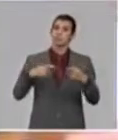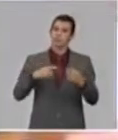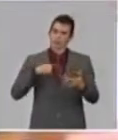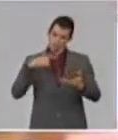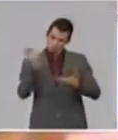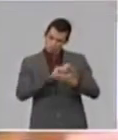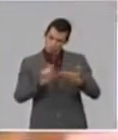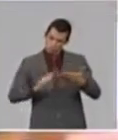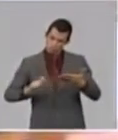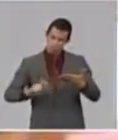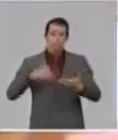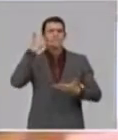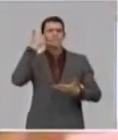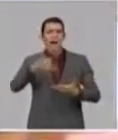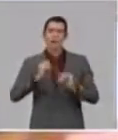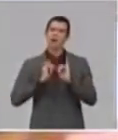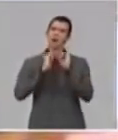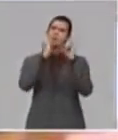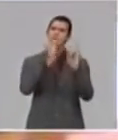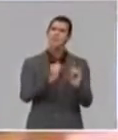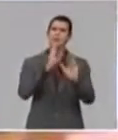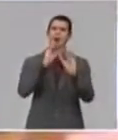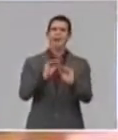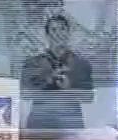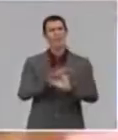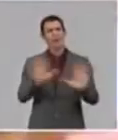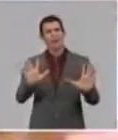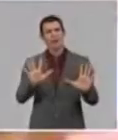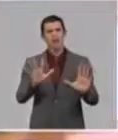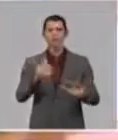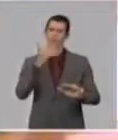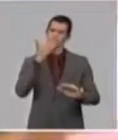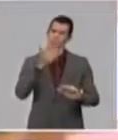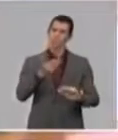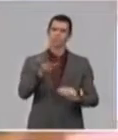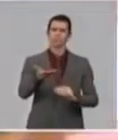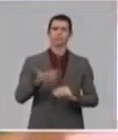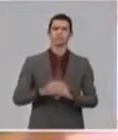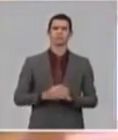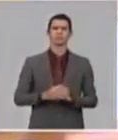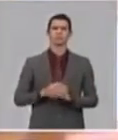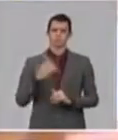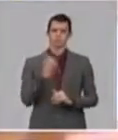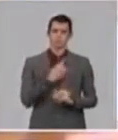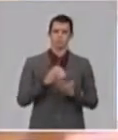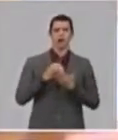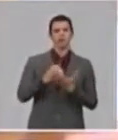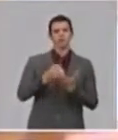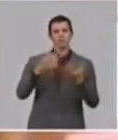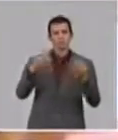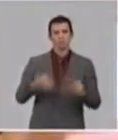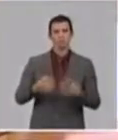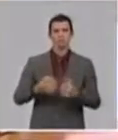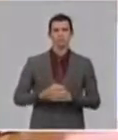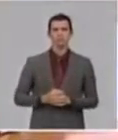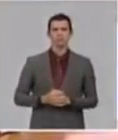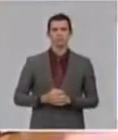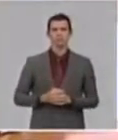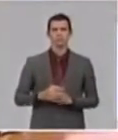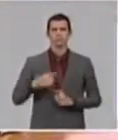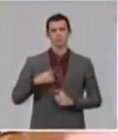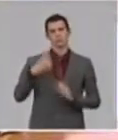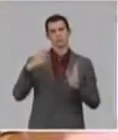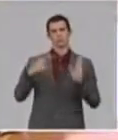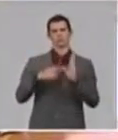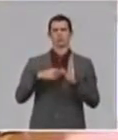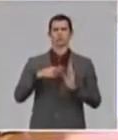solucionando el problema. Yo quisiera terminar la exposición recordando una frase que expresó nuestro comandante en jefe, que